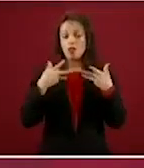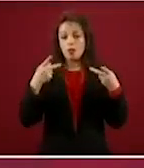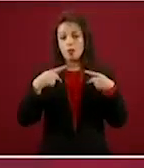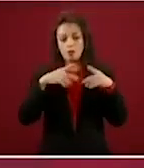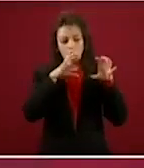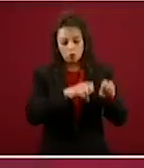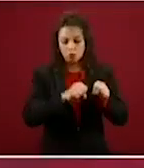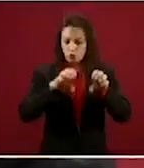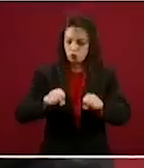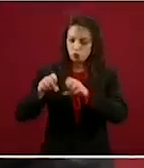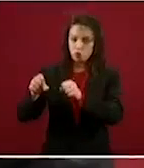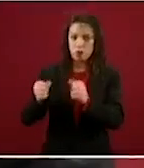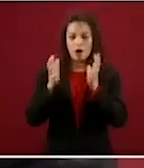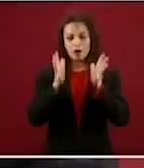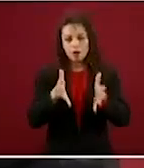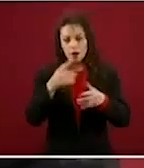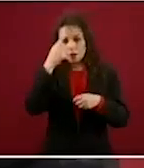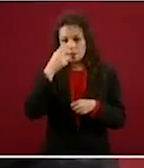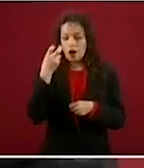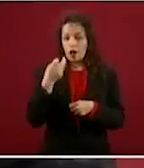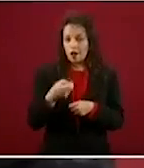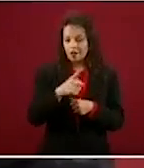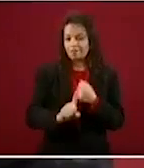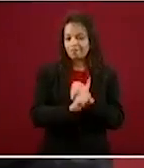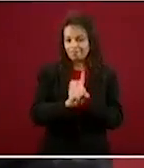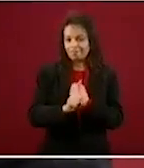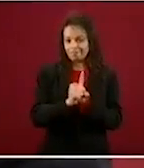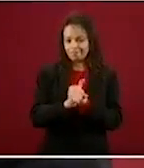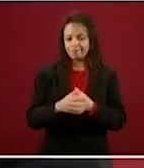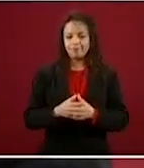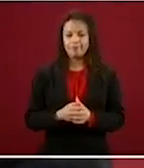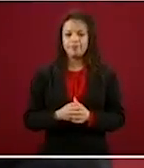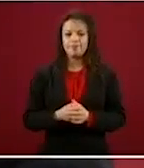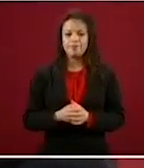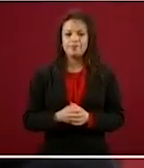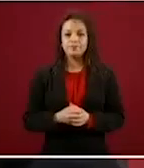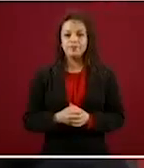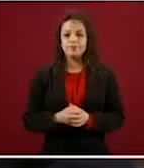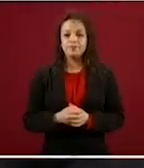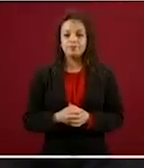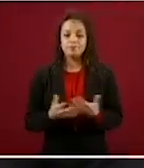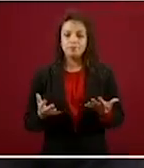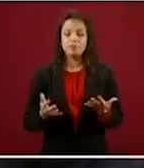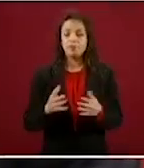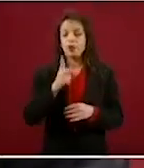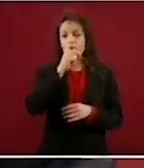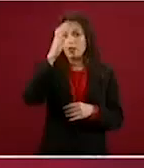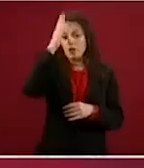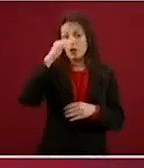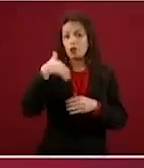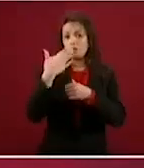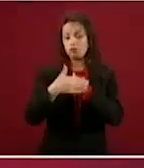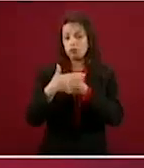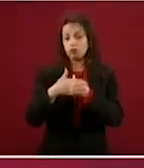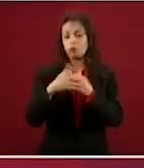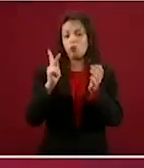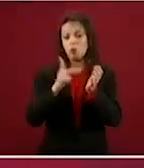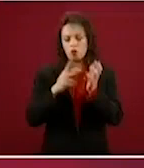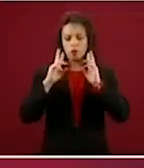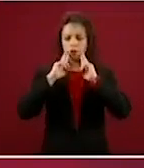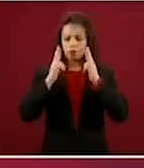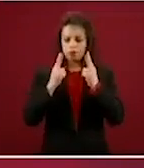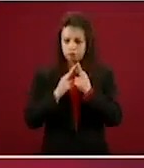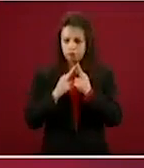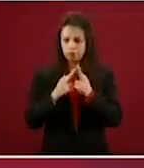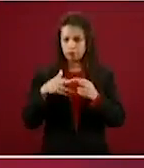de la población lo más importante es que se disminuye el presupuesto a partidos eso significa ahorro importante